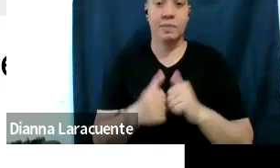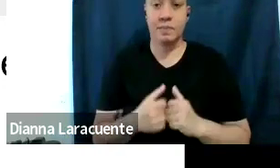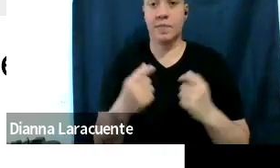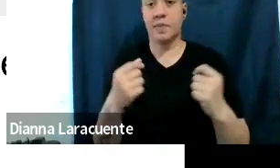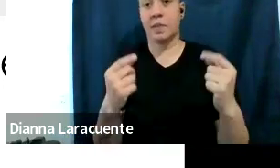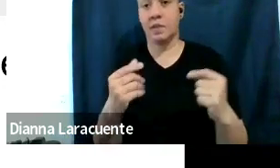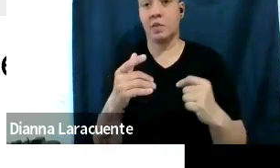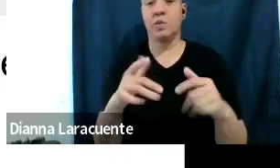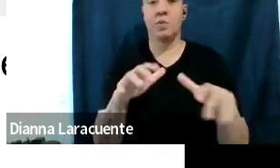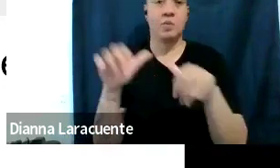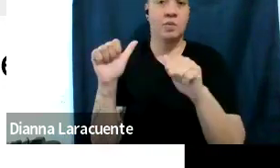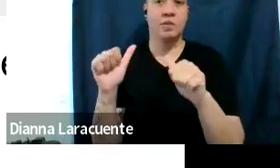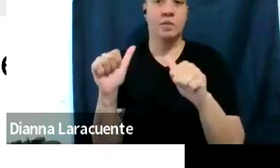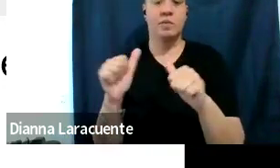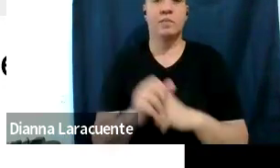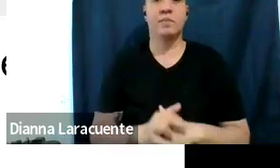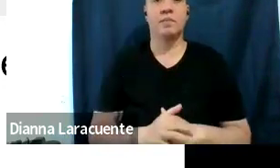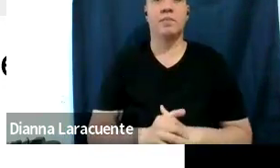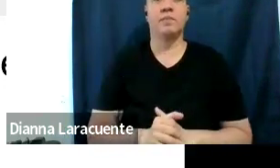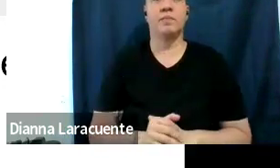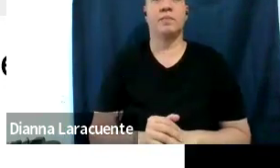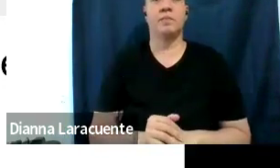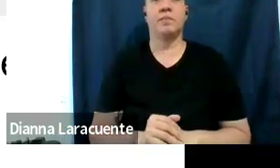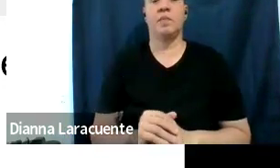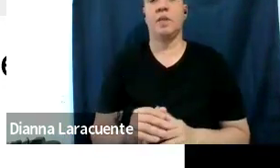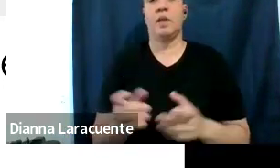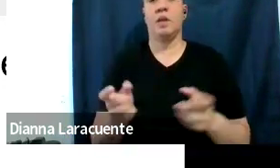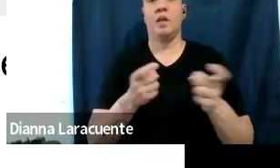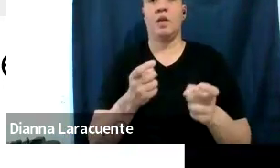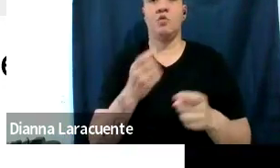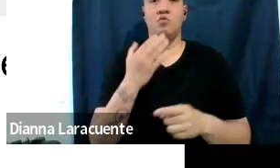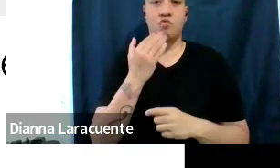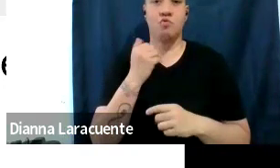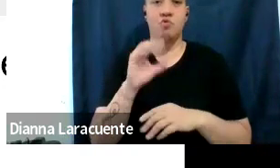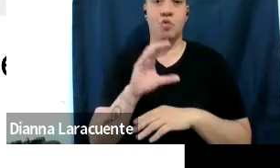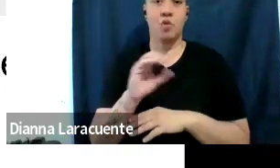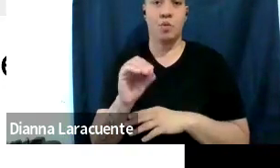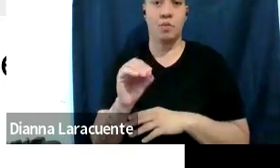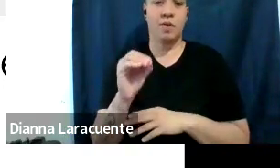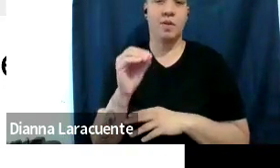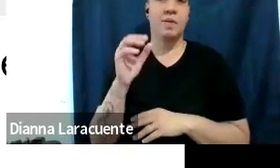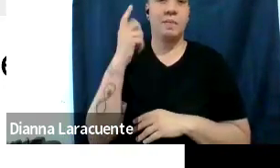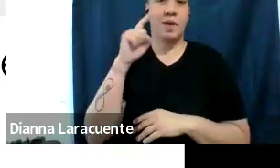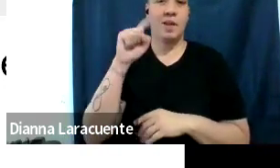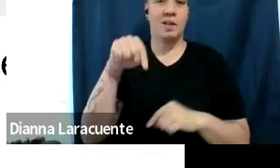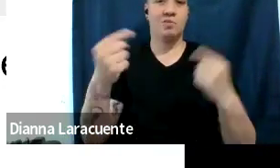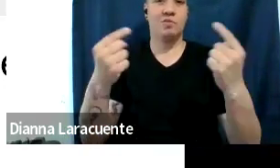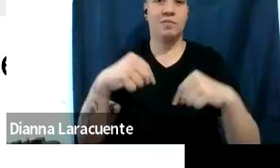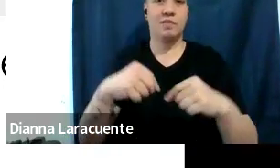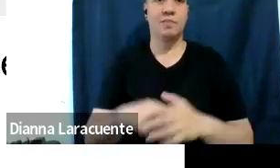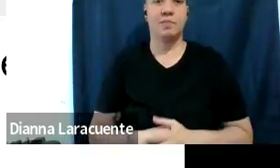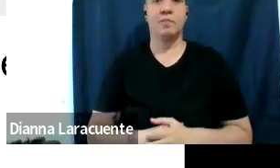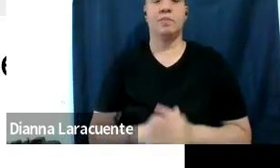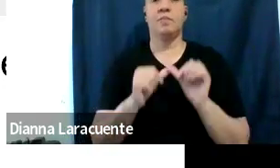se fue de aquí? Se fue a dirigir la Sugar Company. Para eso vino. Y él sigue para